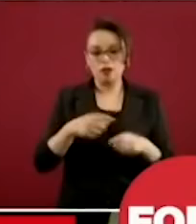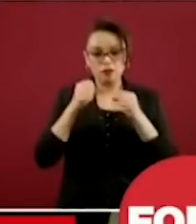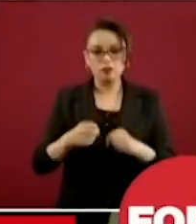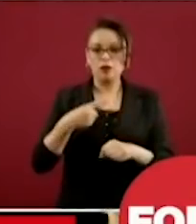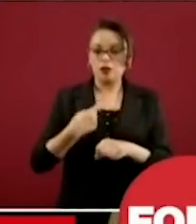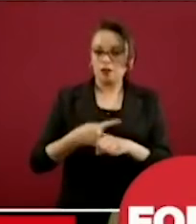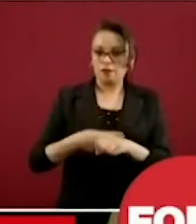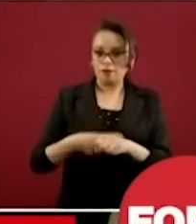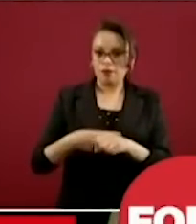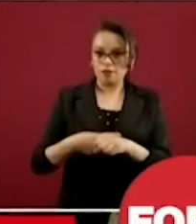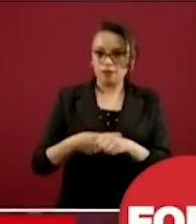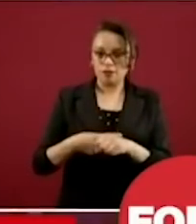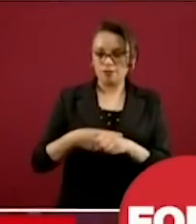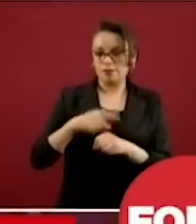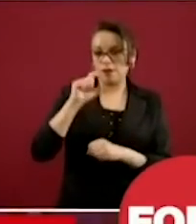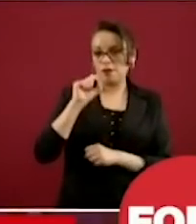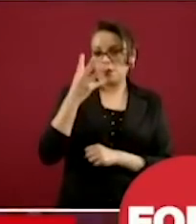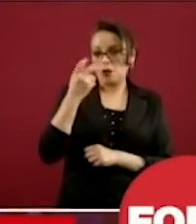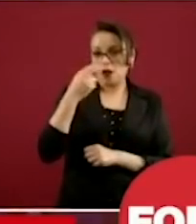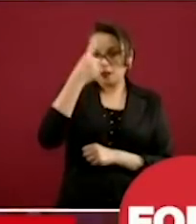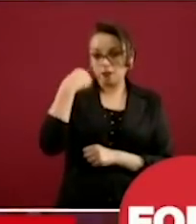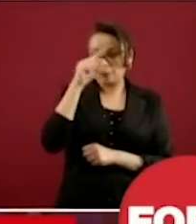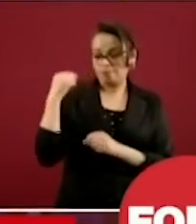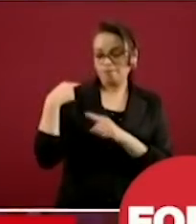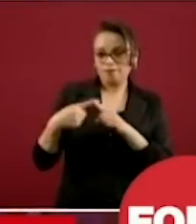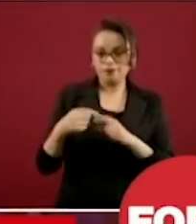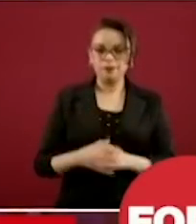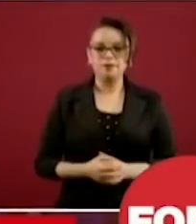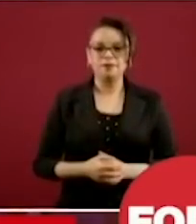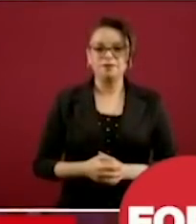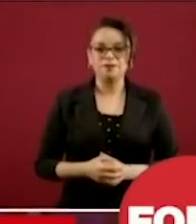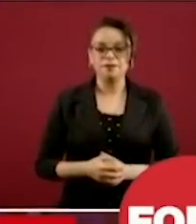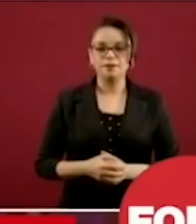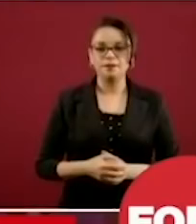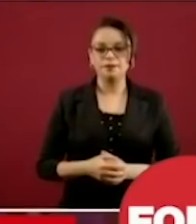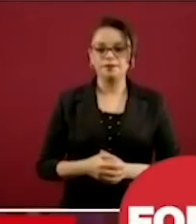las últimas 24 horas, ¿no? Entonces tenemos una pandemia en evolución, que